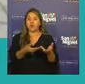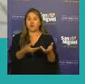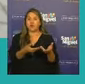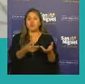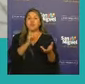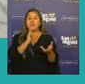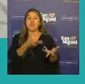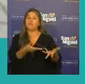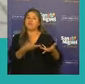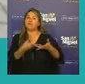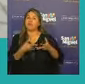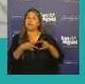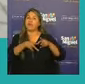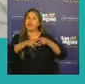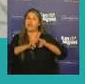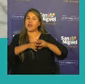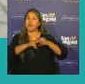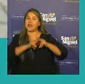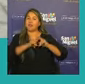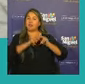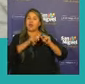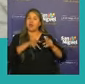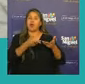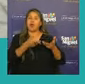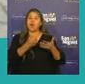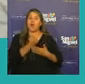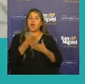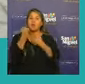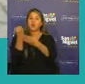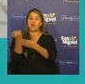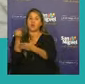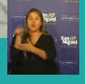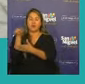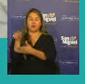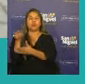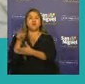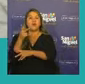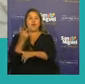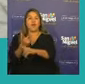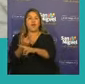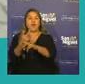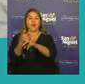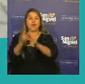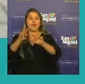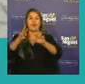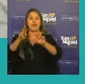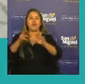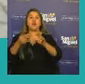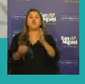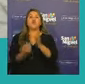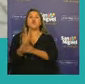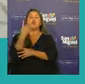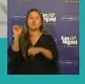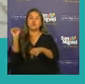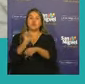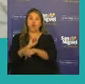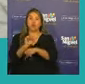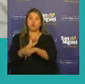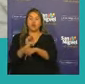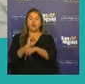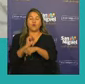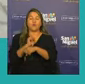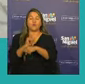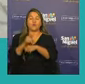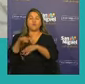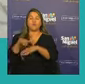para poder aportar a esto. Tenemos la renovación de la flota vehicular de la Dirección de Medio